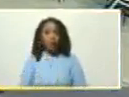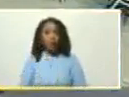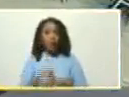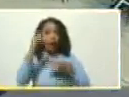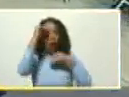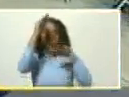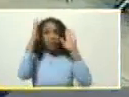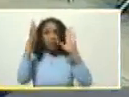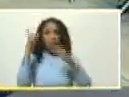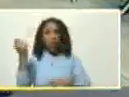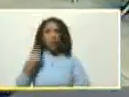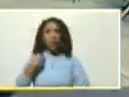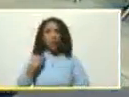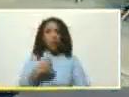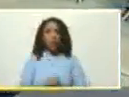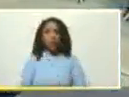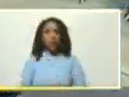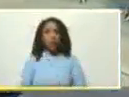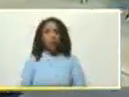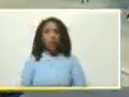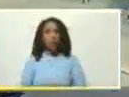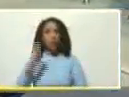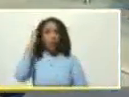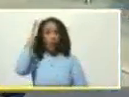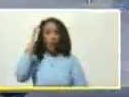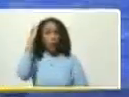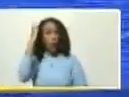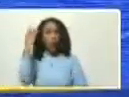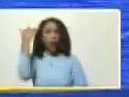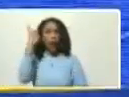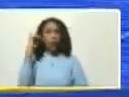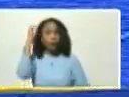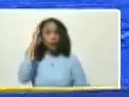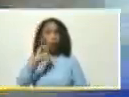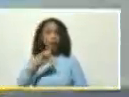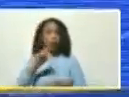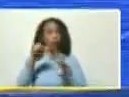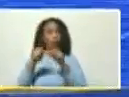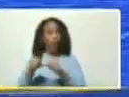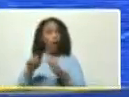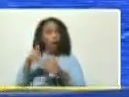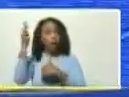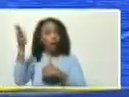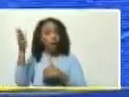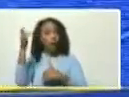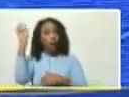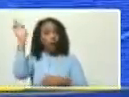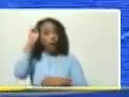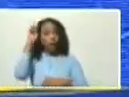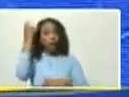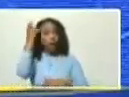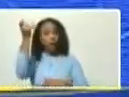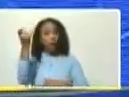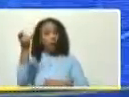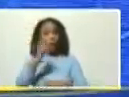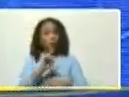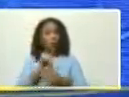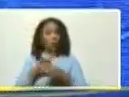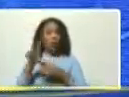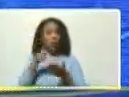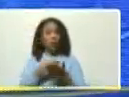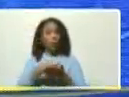Atención, inversionista. De Europa. Ay, Europa, no te quedes por fuera por razones ideológicas. No te sigas dejando